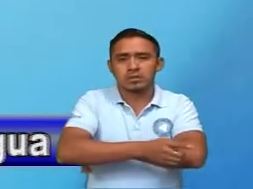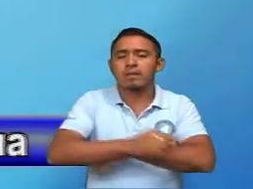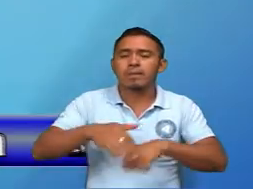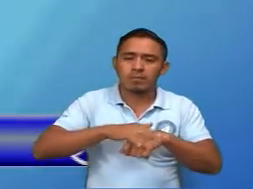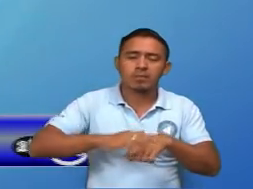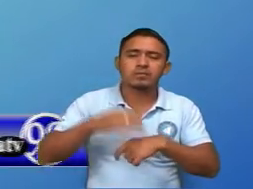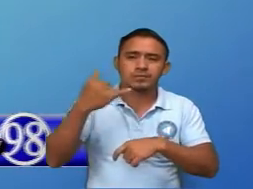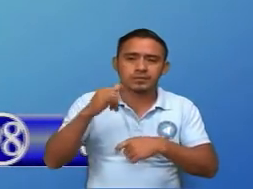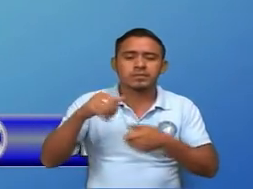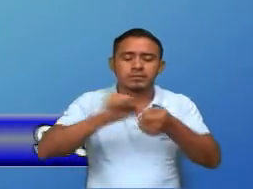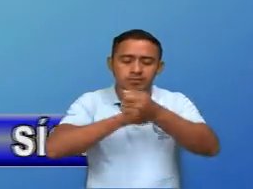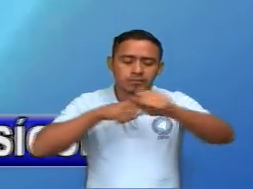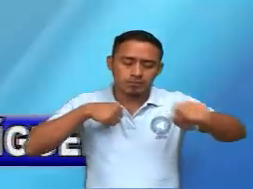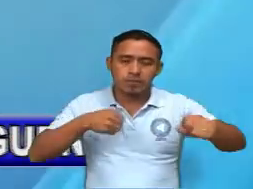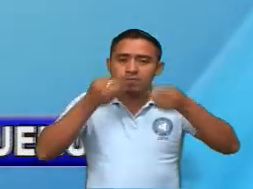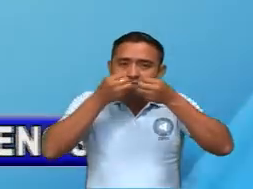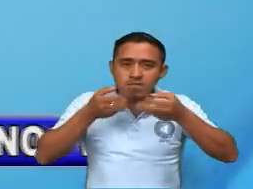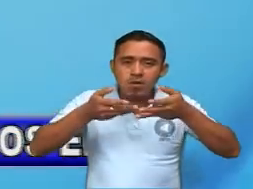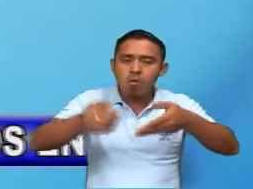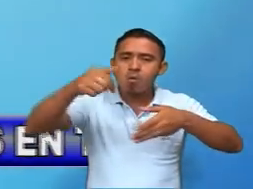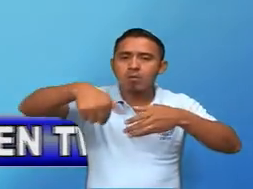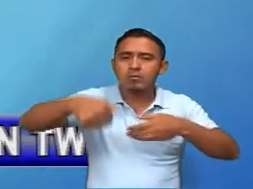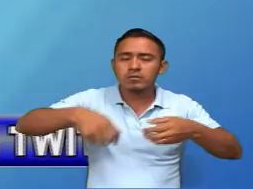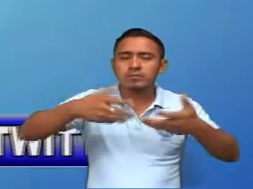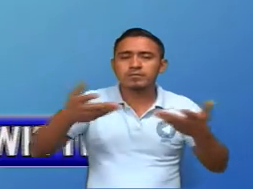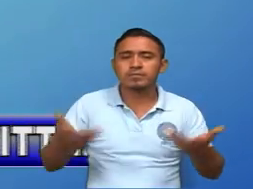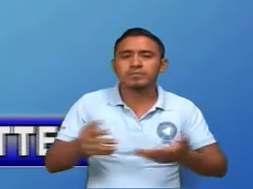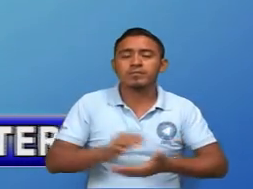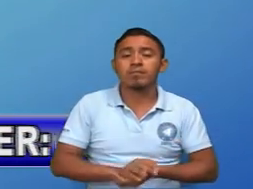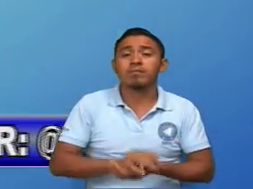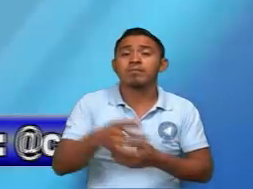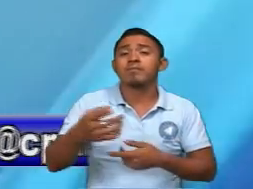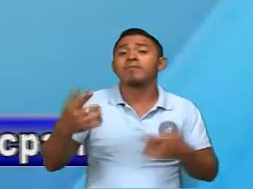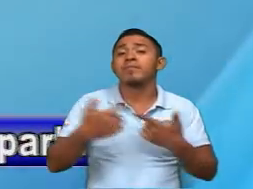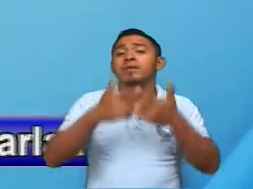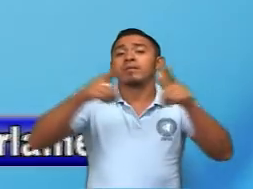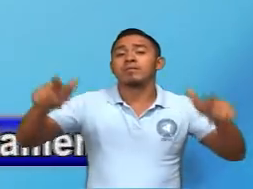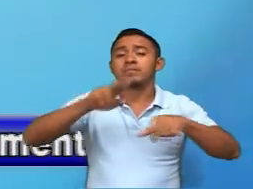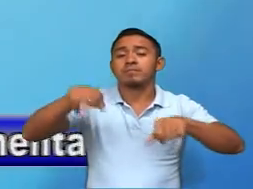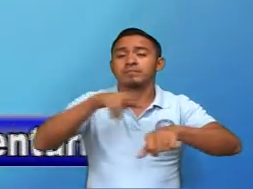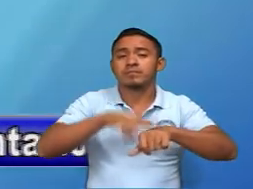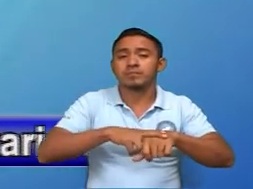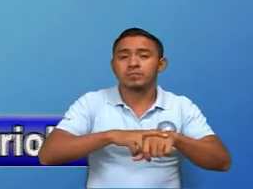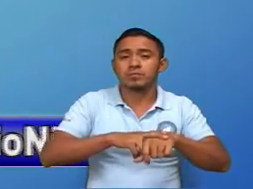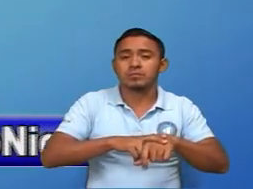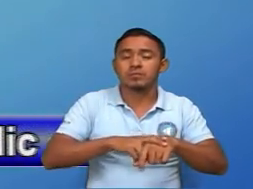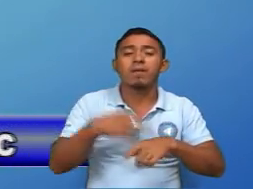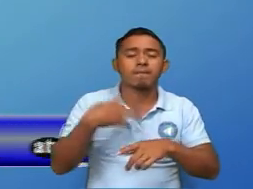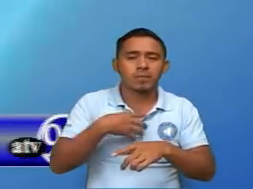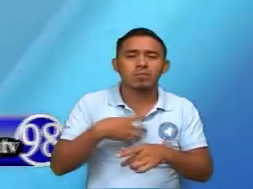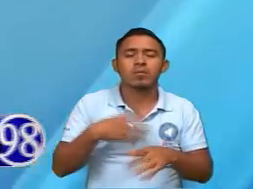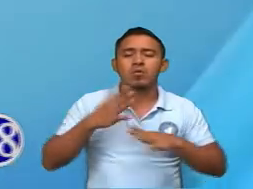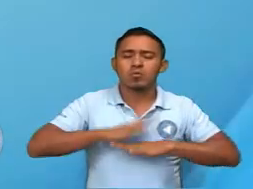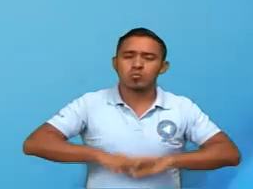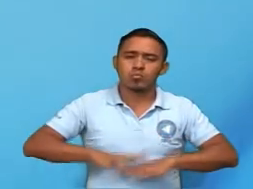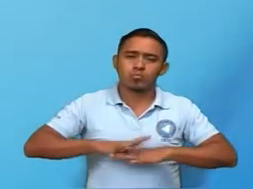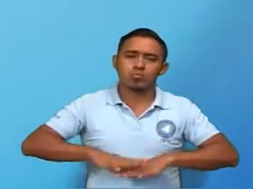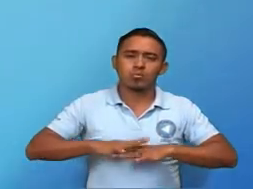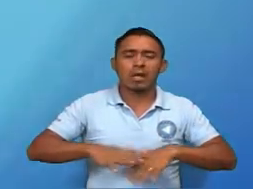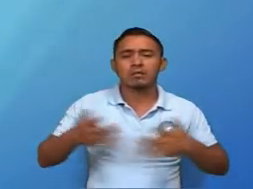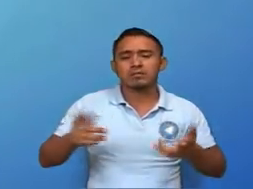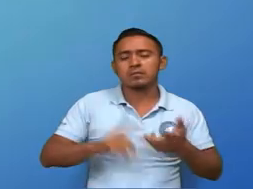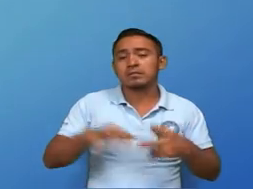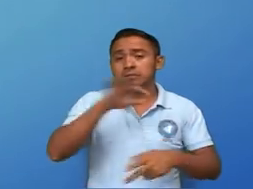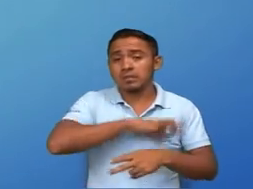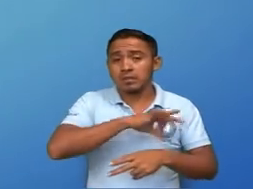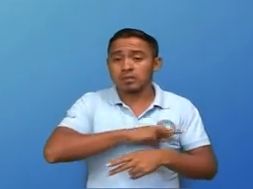el decreto que se hará público el día de hoy con el feriado nacional obligatorio con derecho a descanso y salario